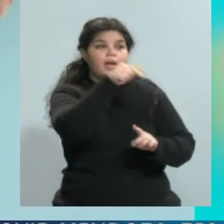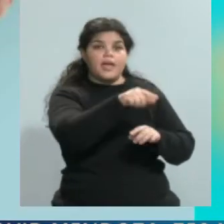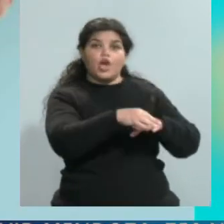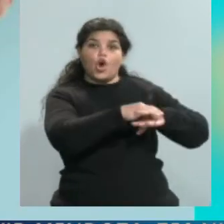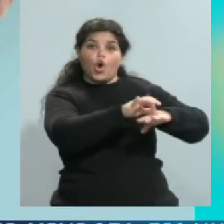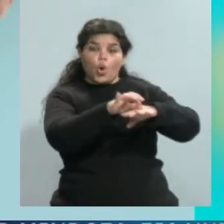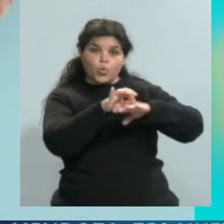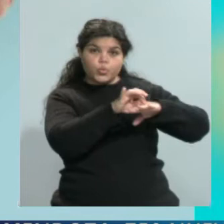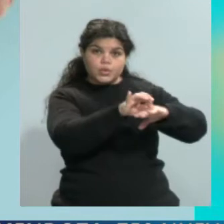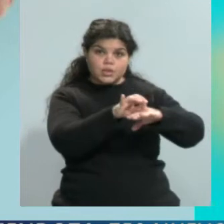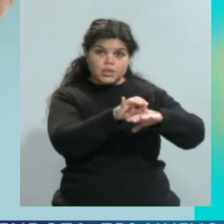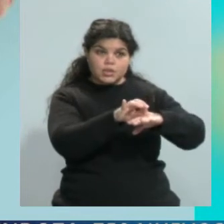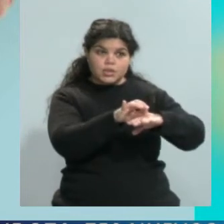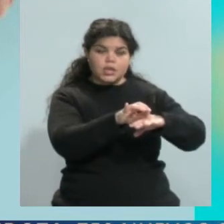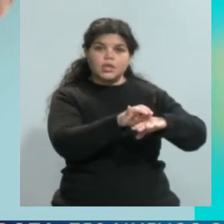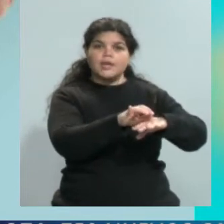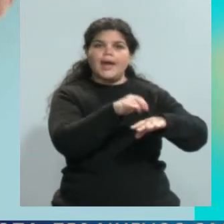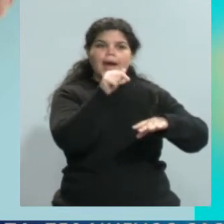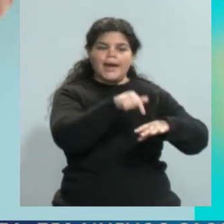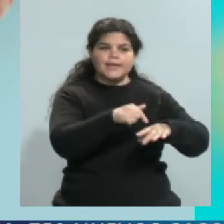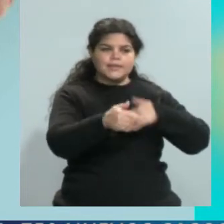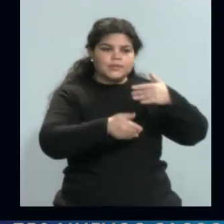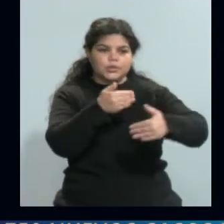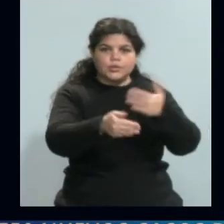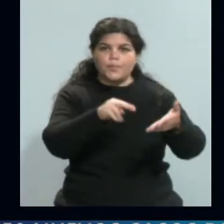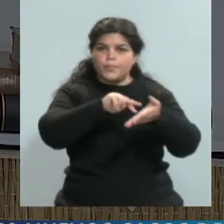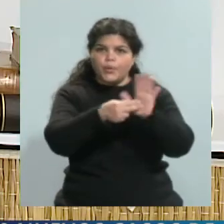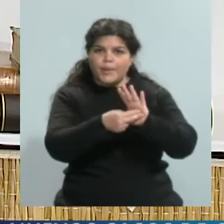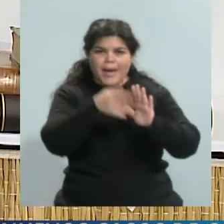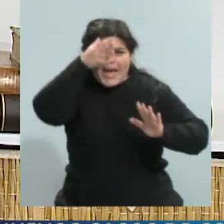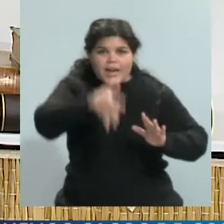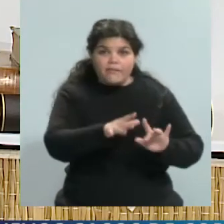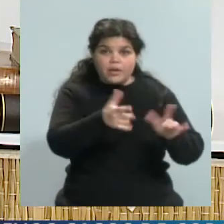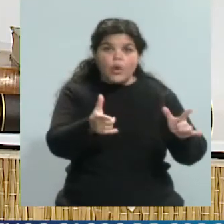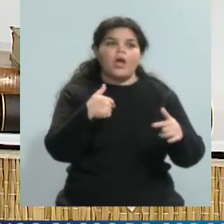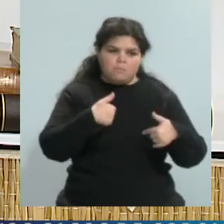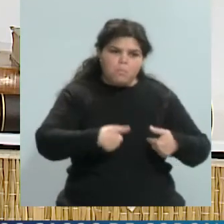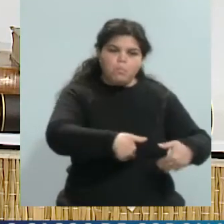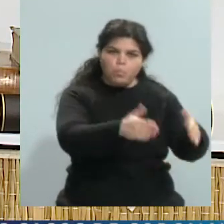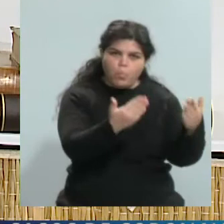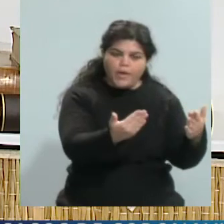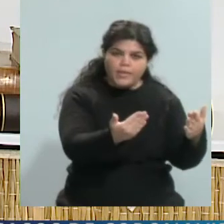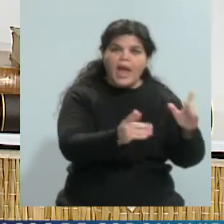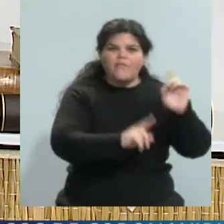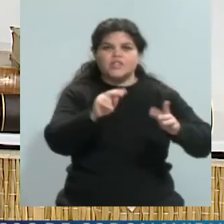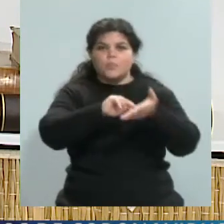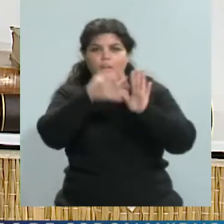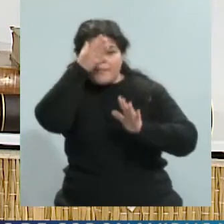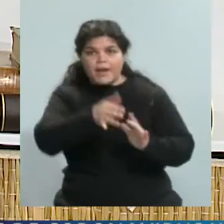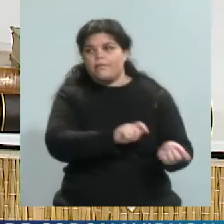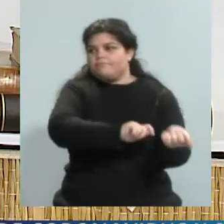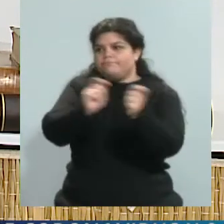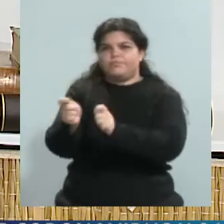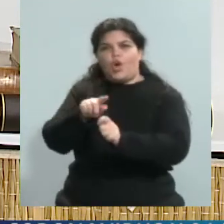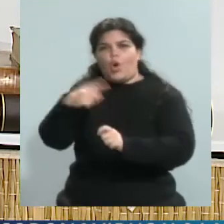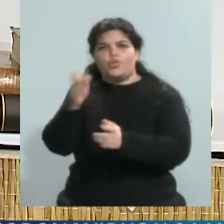no haya un síntoma de patología. ¿Bien? ¿Y cómo se forma un coach? Digo, se me ocurre pensar que el camino hay que